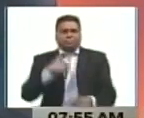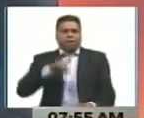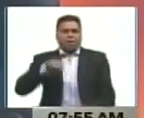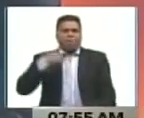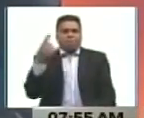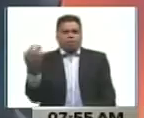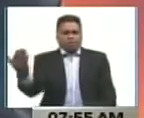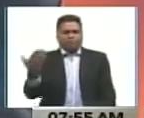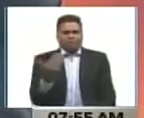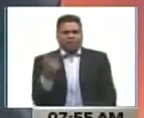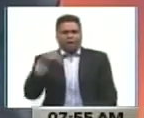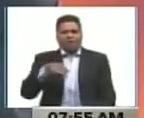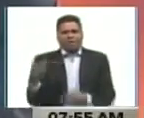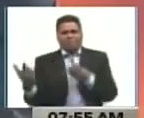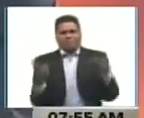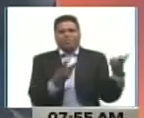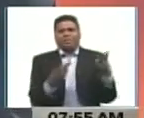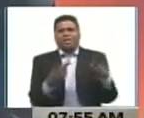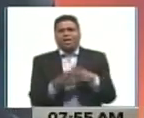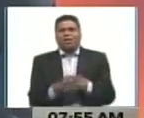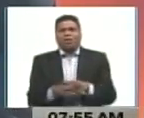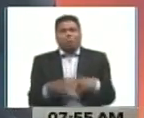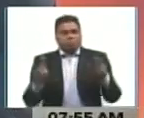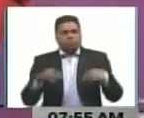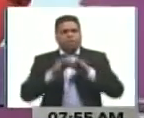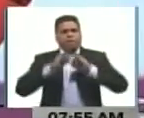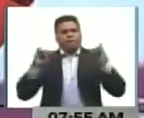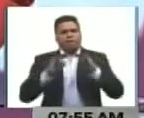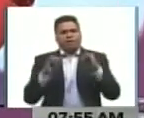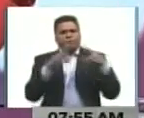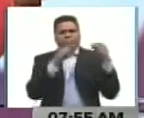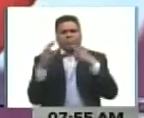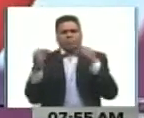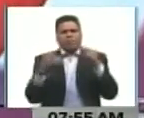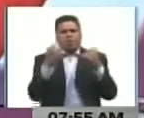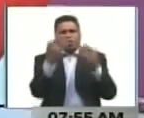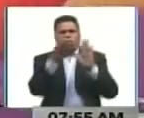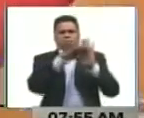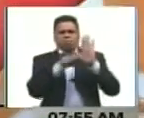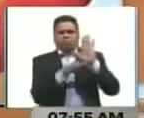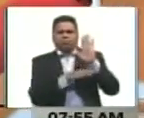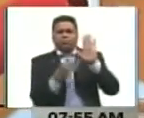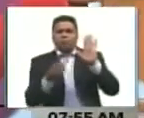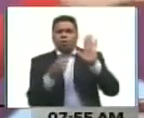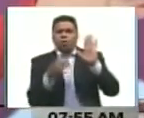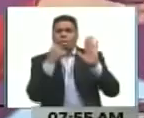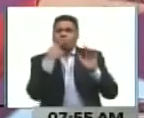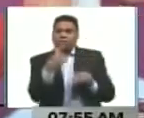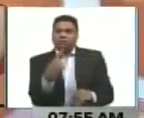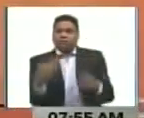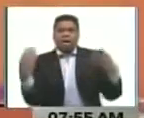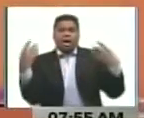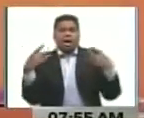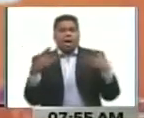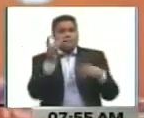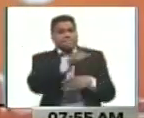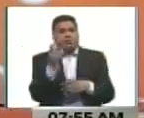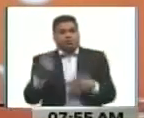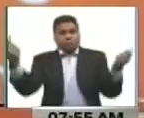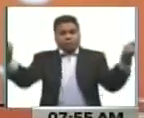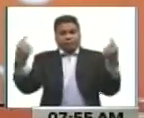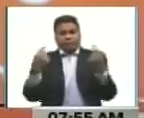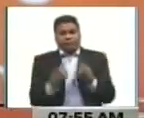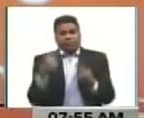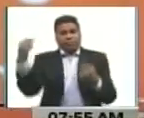con las conclusiones claro. de este encuentro previo al Congreso de la Patria y la participación de los intelectuales y, como tú lo decías, de las comunidades organizadas, Barry, en